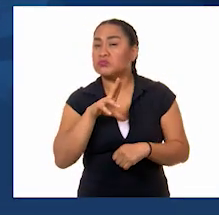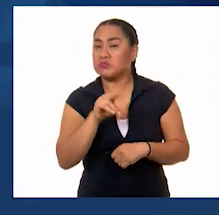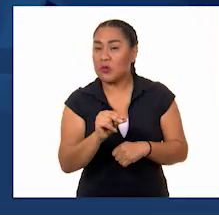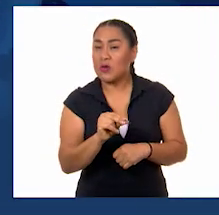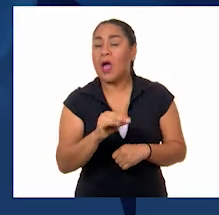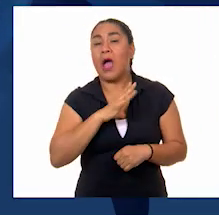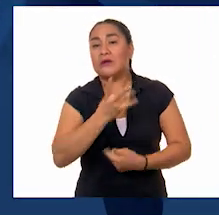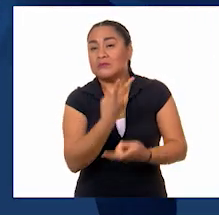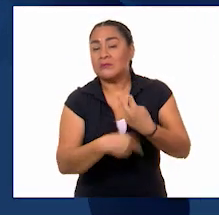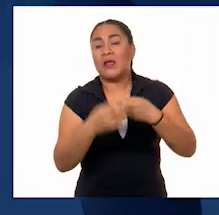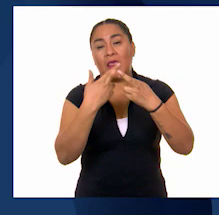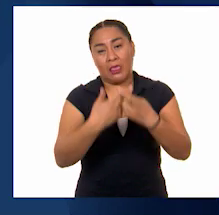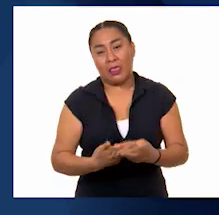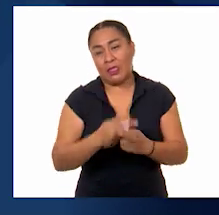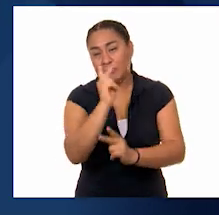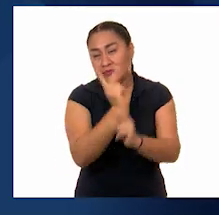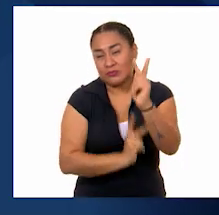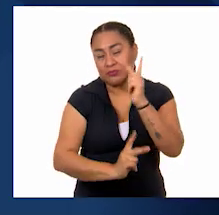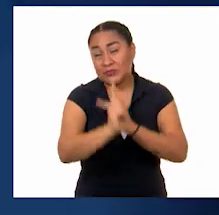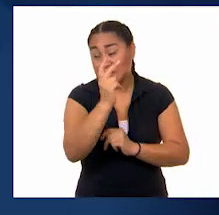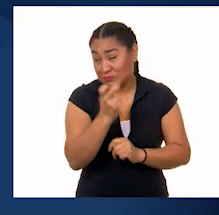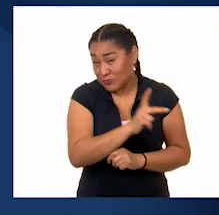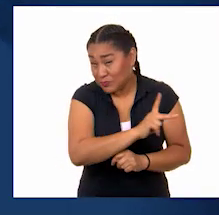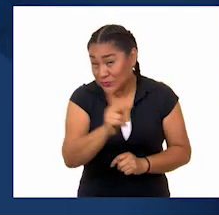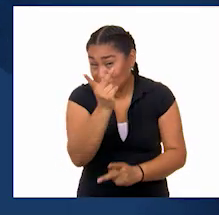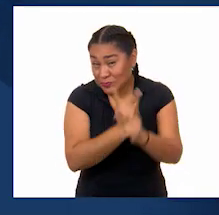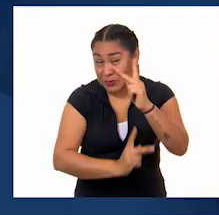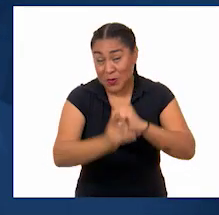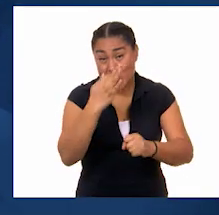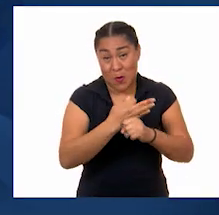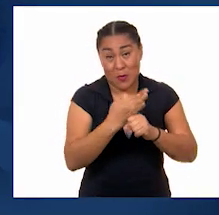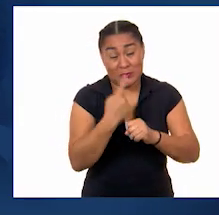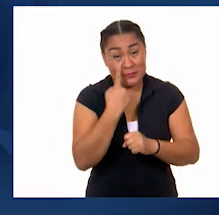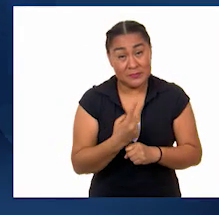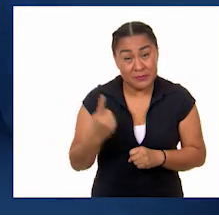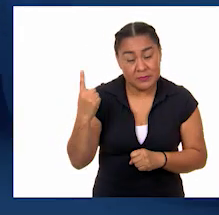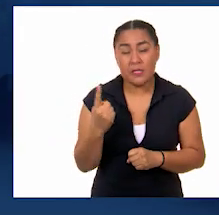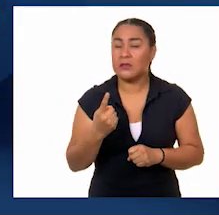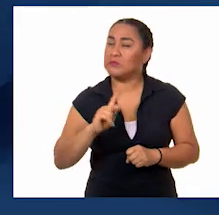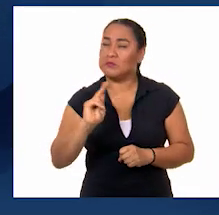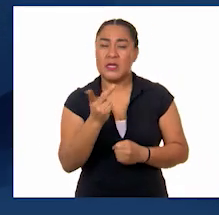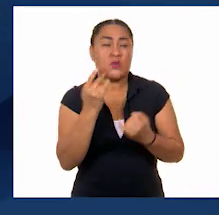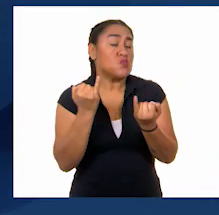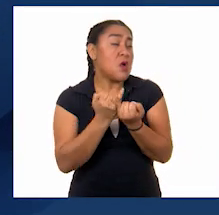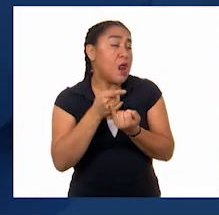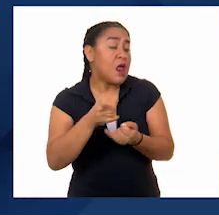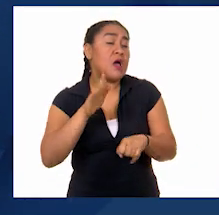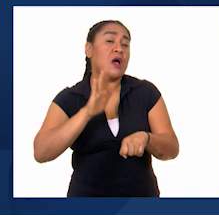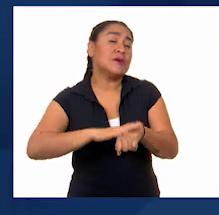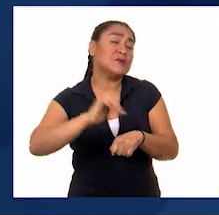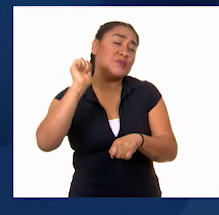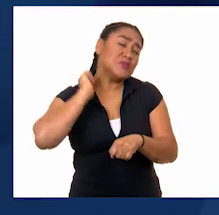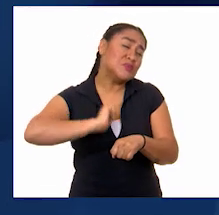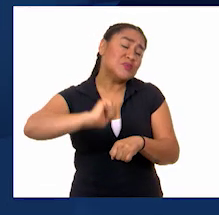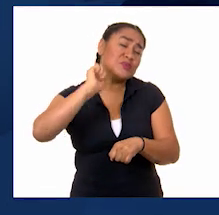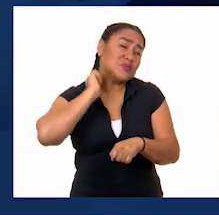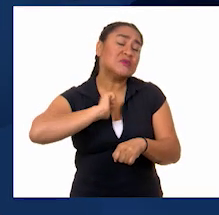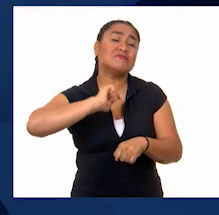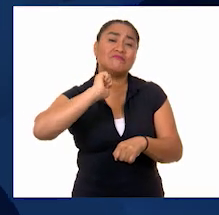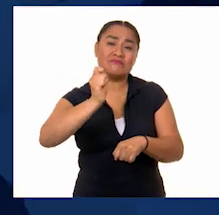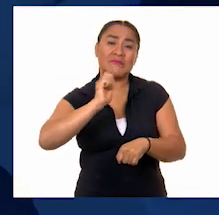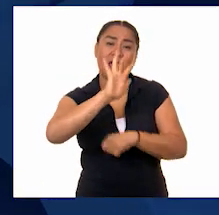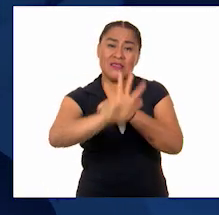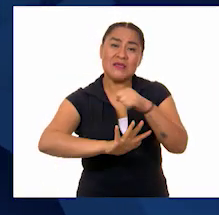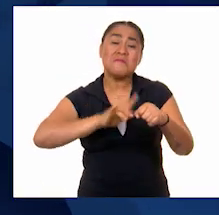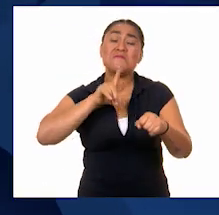esta vegetación. Toda esta vegetación que ves ahorita es igualita a la que había cuando caminaban los dinosaurios por la